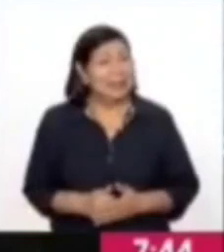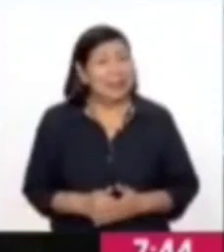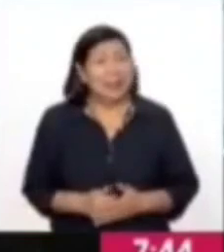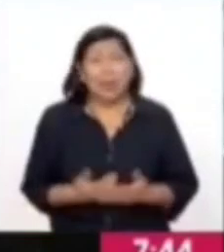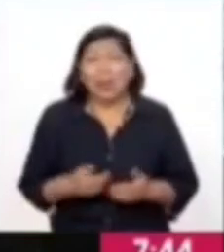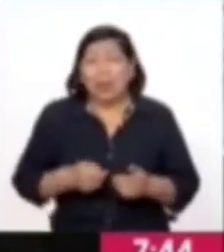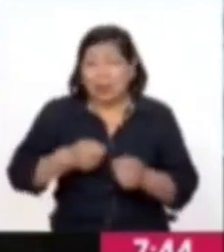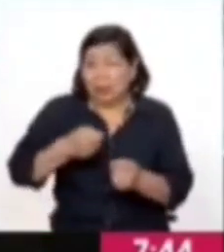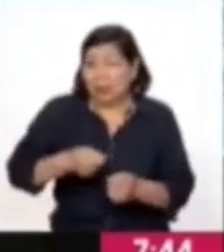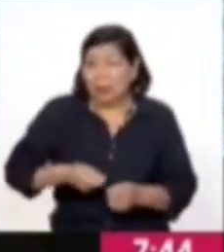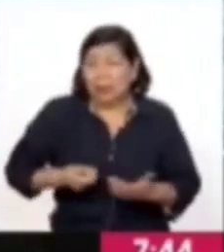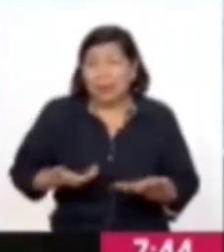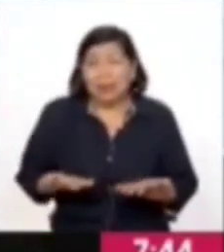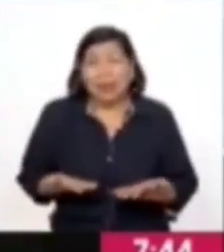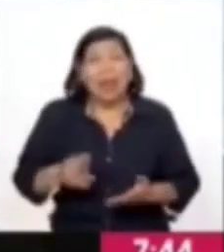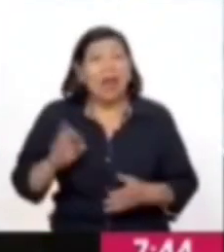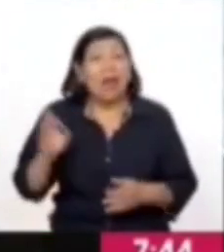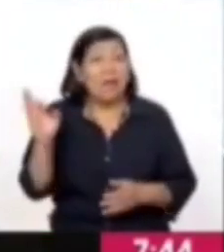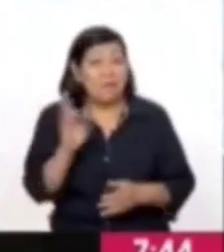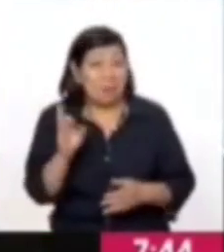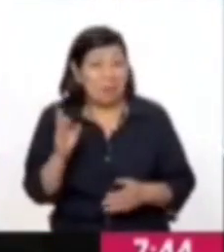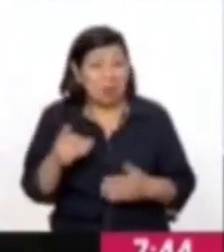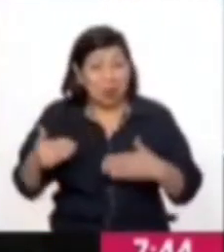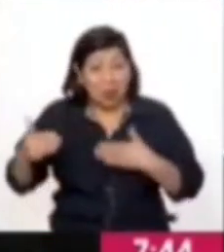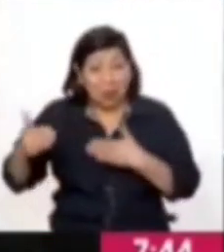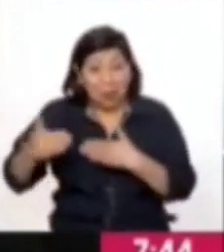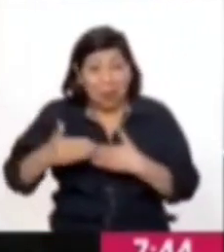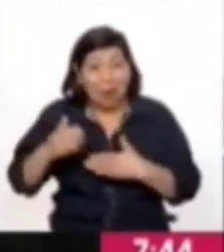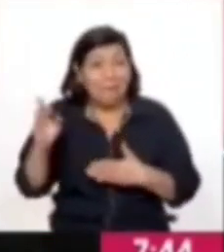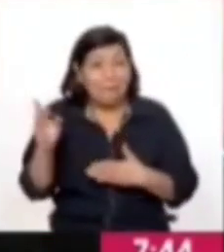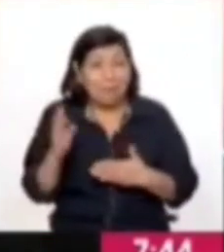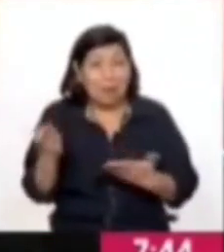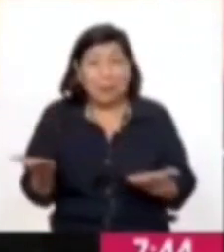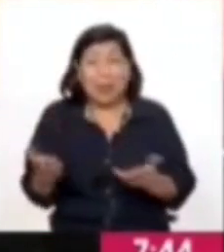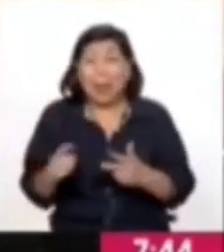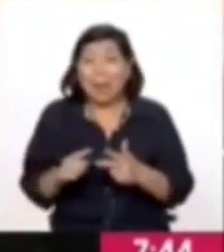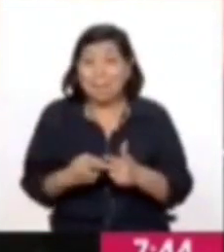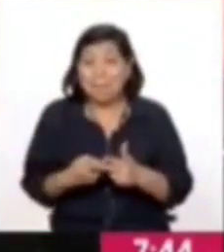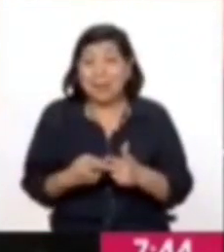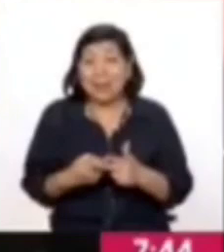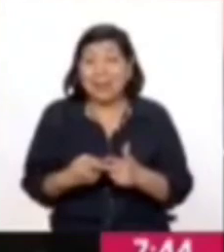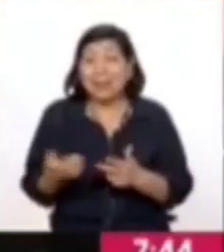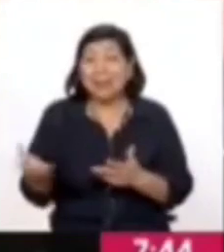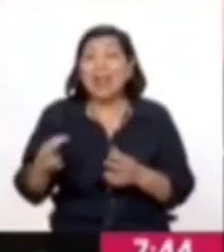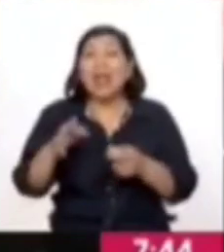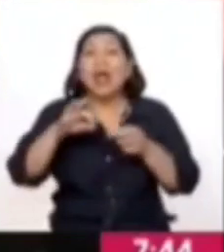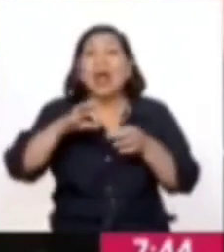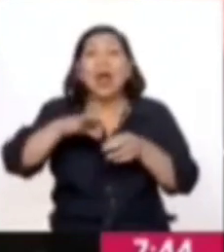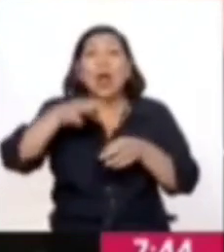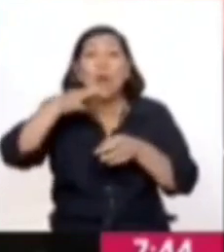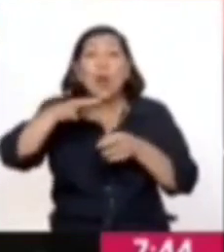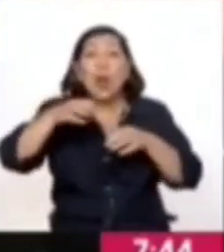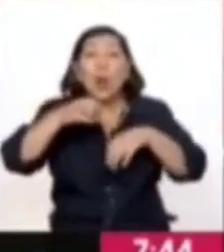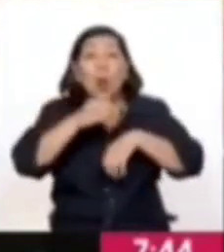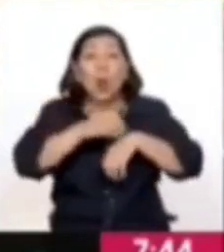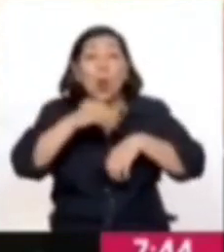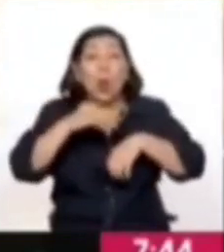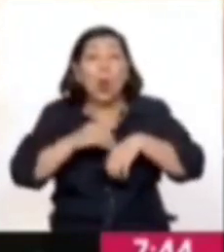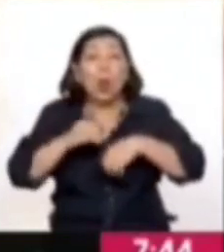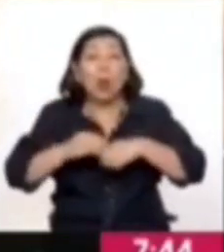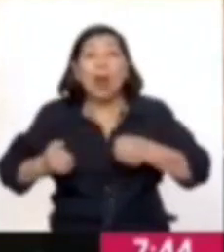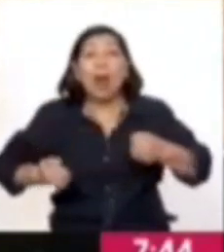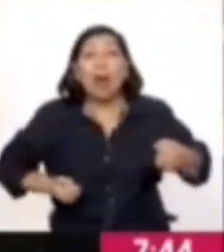las cosechas, o sea, ya en febrero, ya estamos cerca de febrero, y empieza a cosecharse la uva, o sea, tú te imaginas que